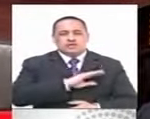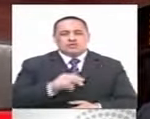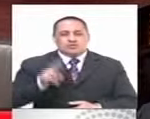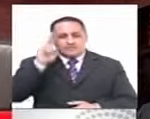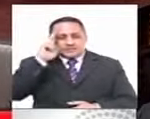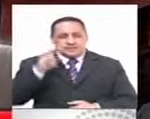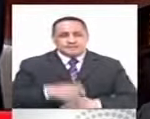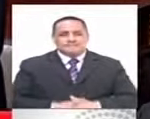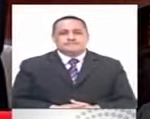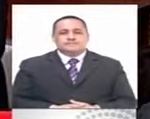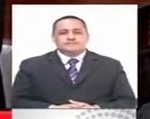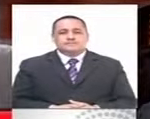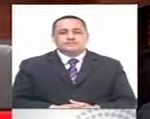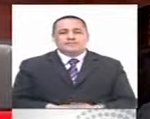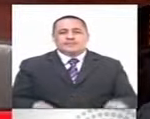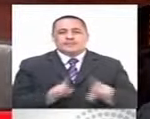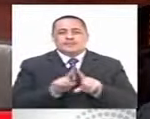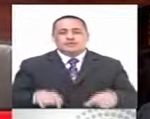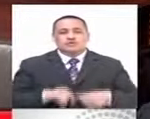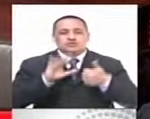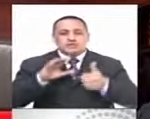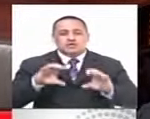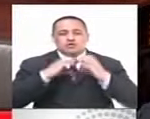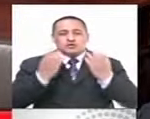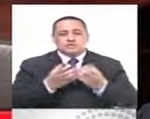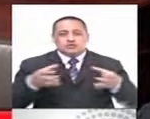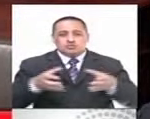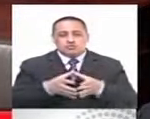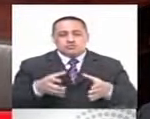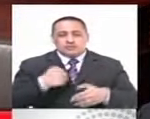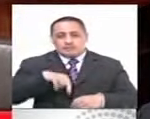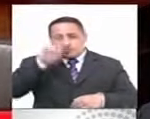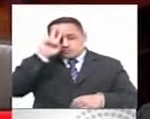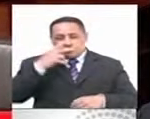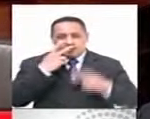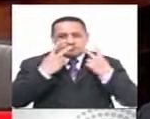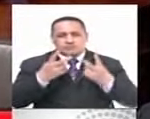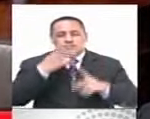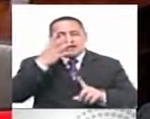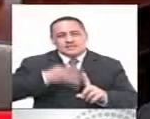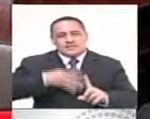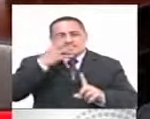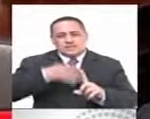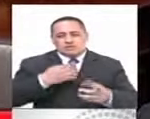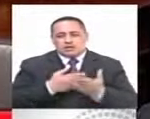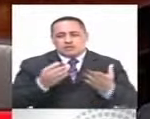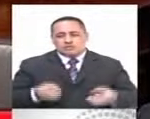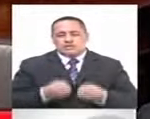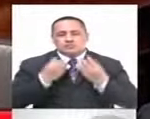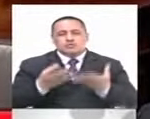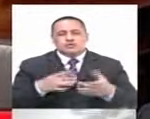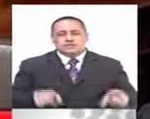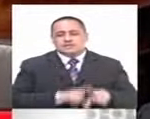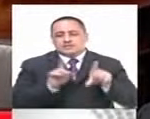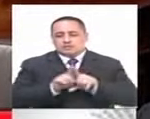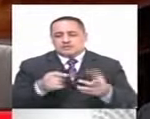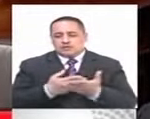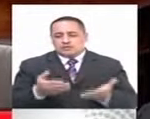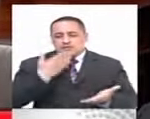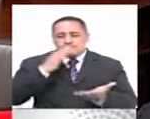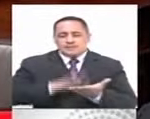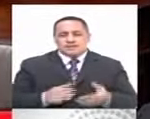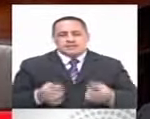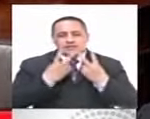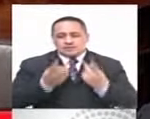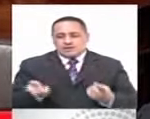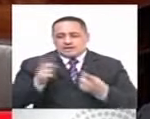confianza. Los 6 congresistas de Somos Perú hemos analizado las cosas buenas y las cosas malas que han